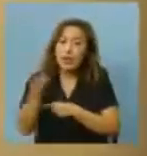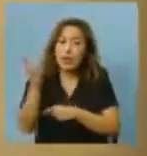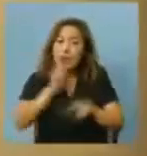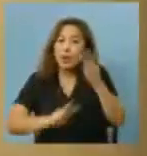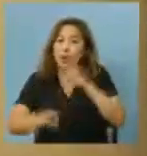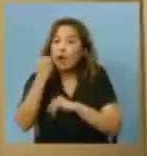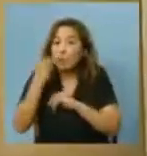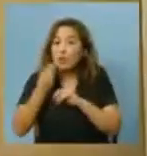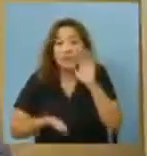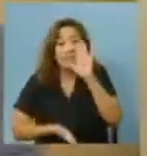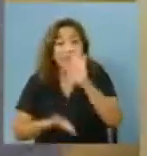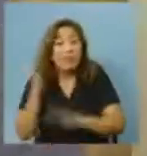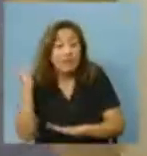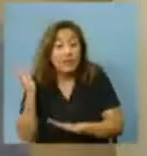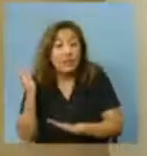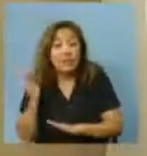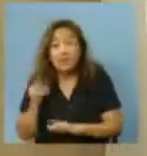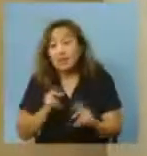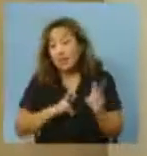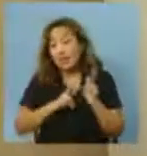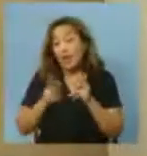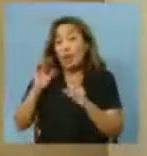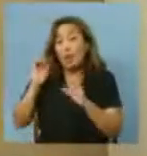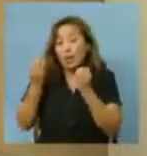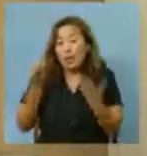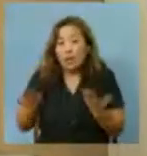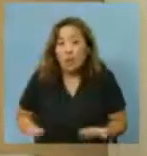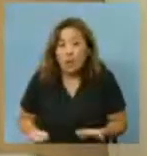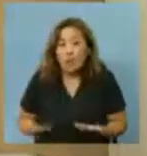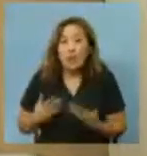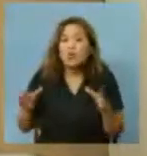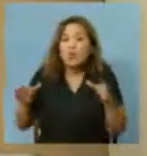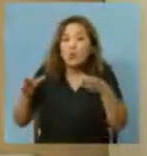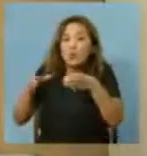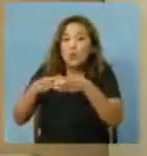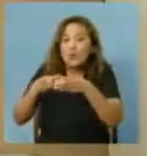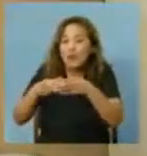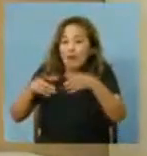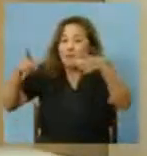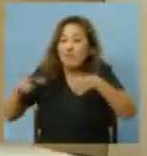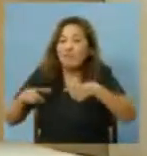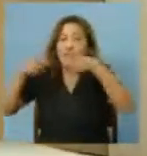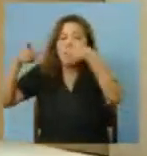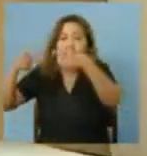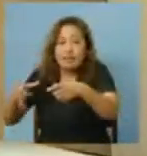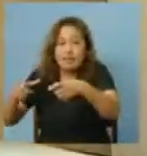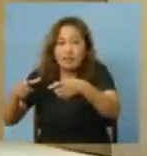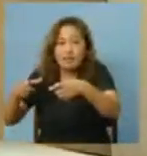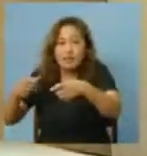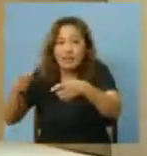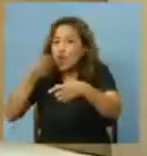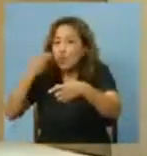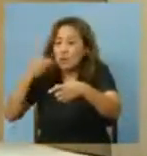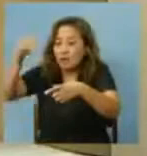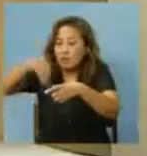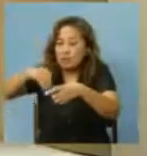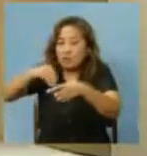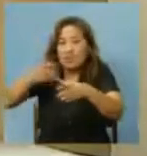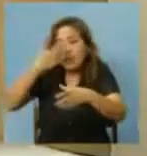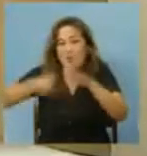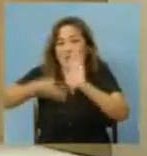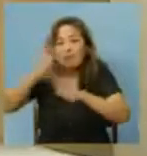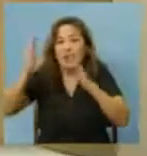se fue. ¿Qué es lo que está diciendo el padre? Lo mejor es que existe una especie de vianda que puedan en estos momentos llevar a sus